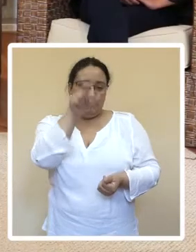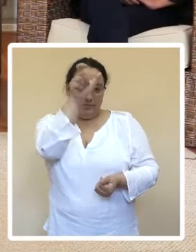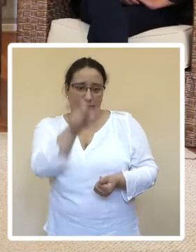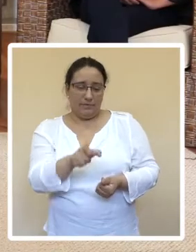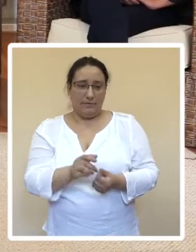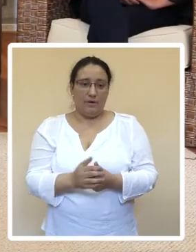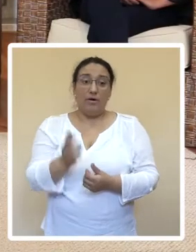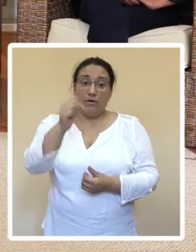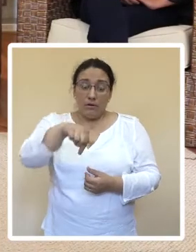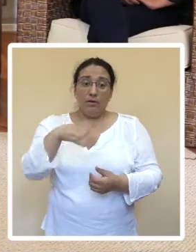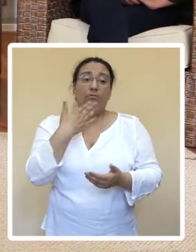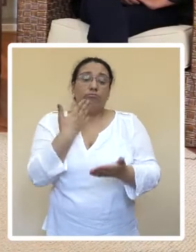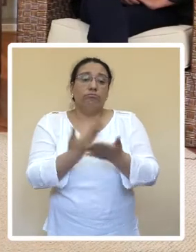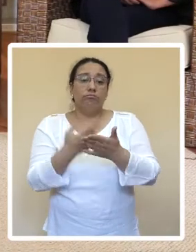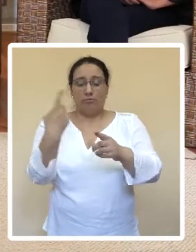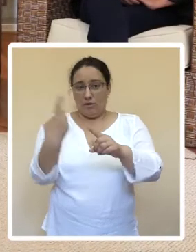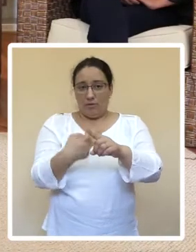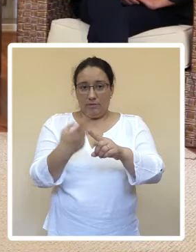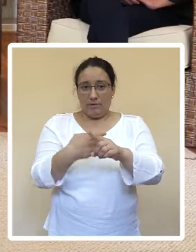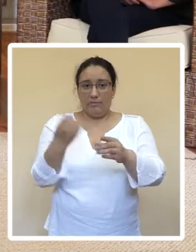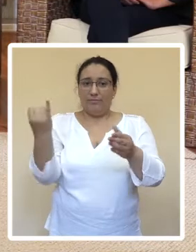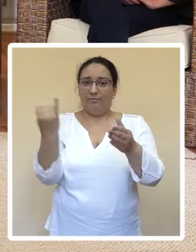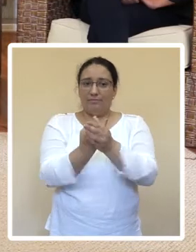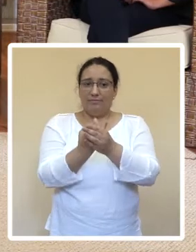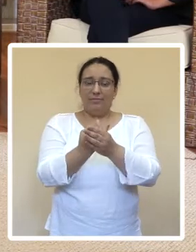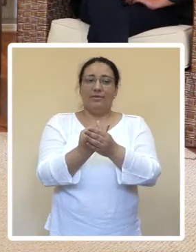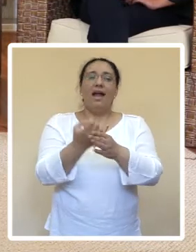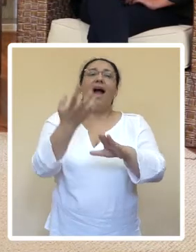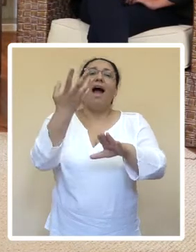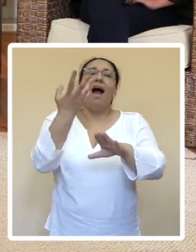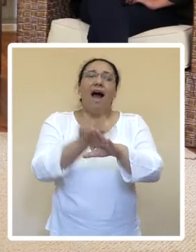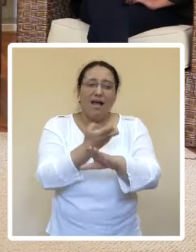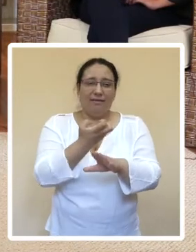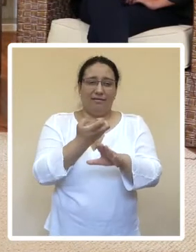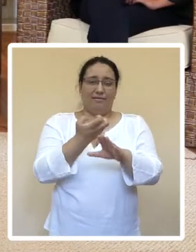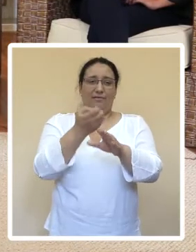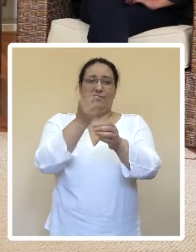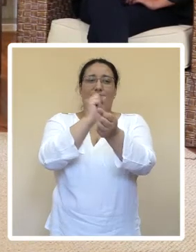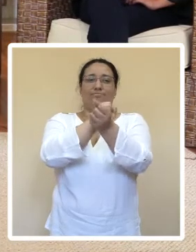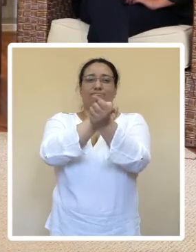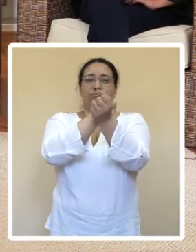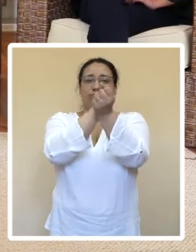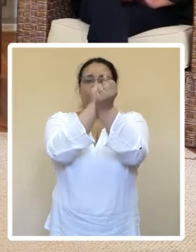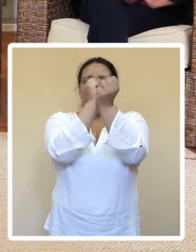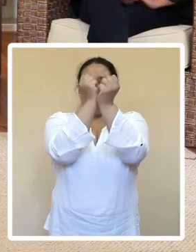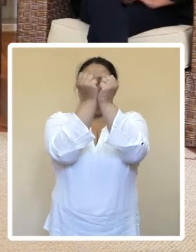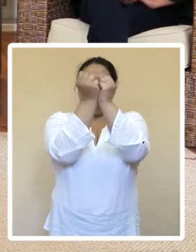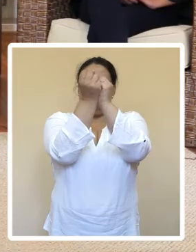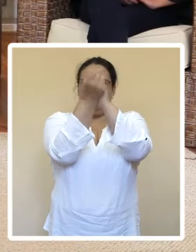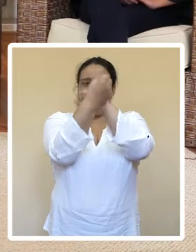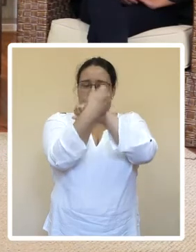Hoy en día, cuando hablamos de inclusión, estamos hablando de un cambio de paradigma. Podemos tener